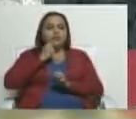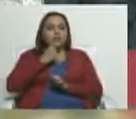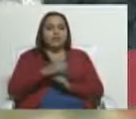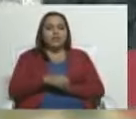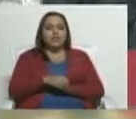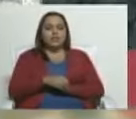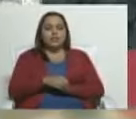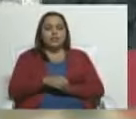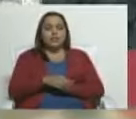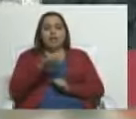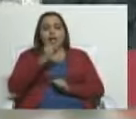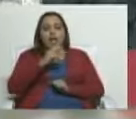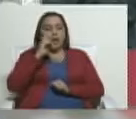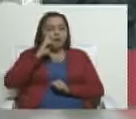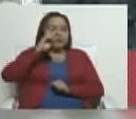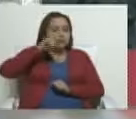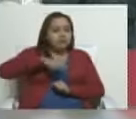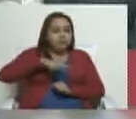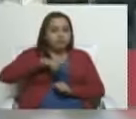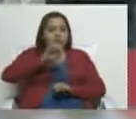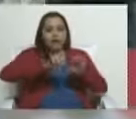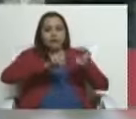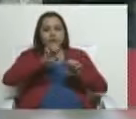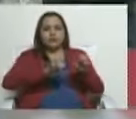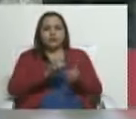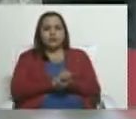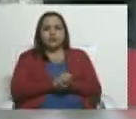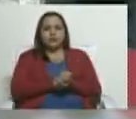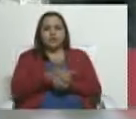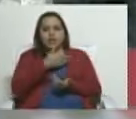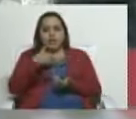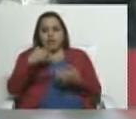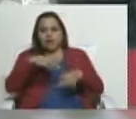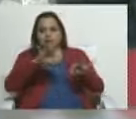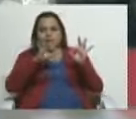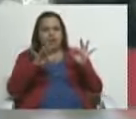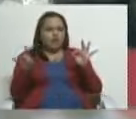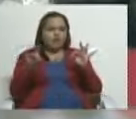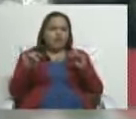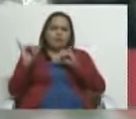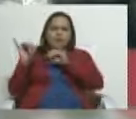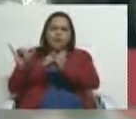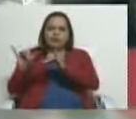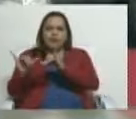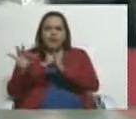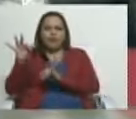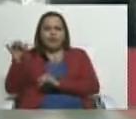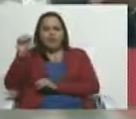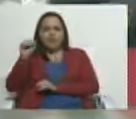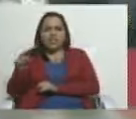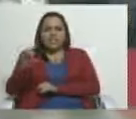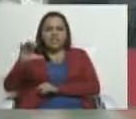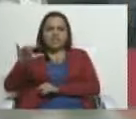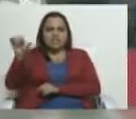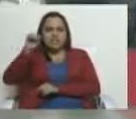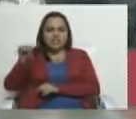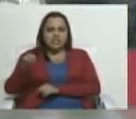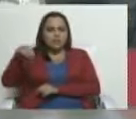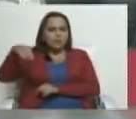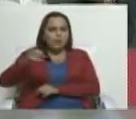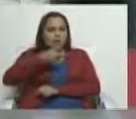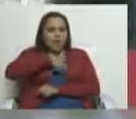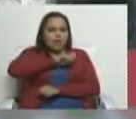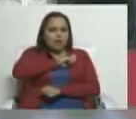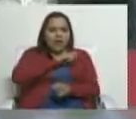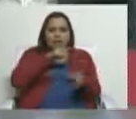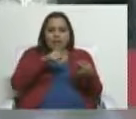una revisión del propio capitalismo. Adquiere particularidades, no es lo mismo el fascismo español que el fascismo